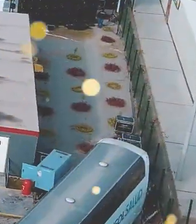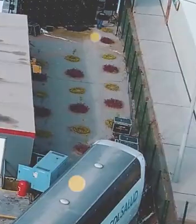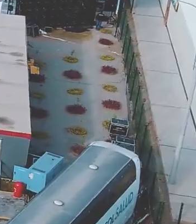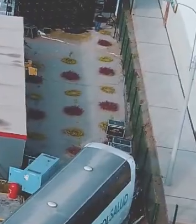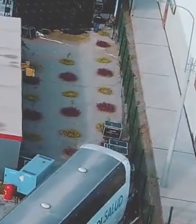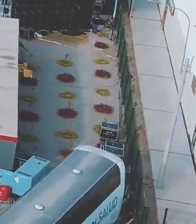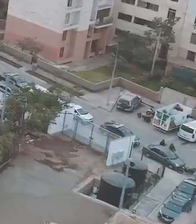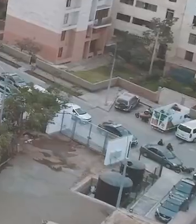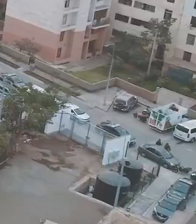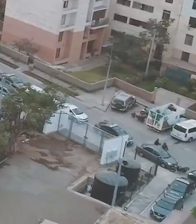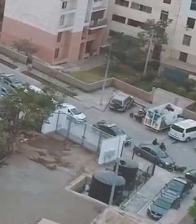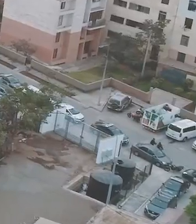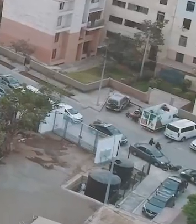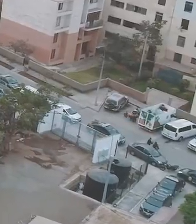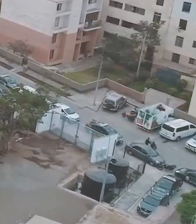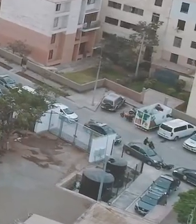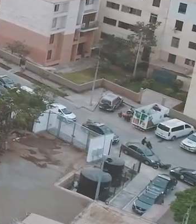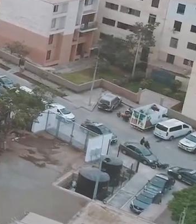Música